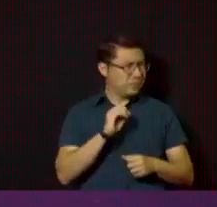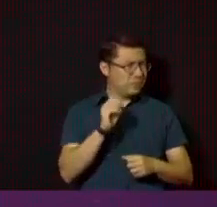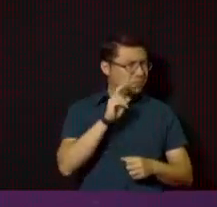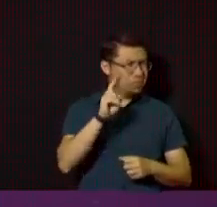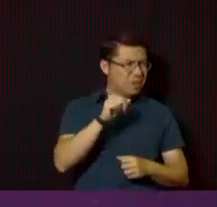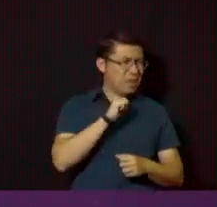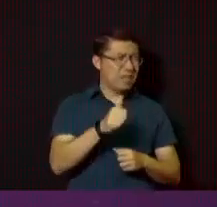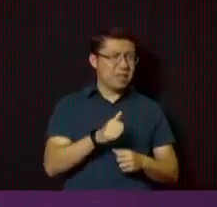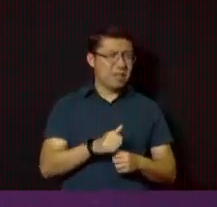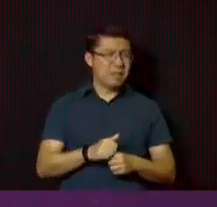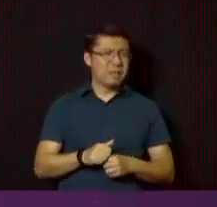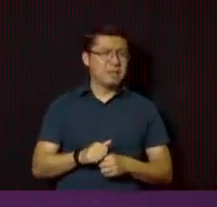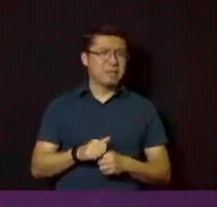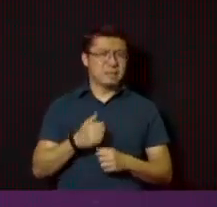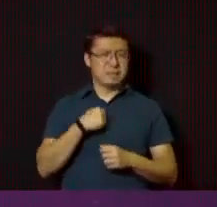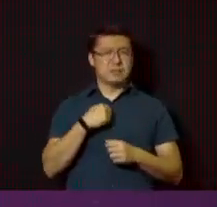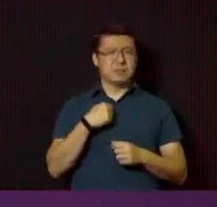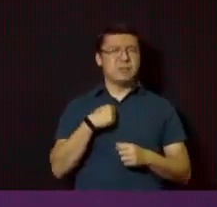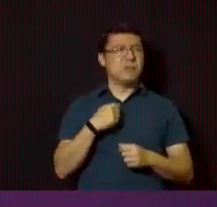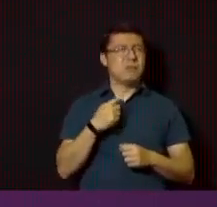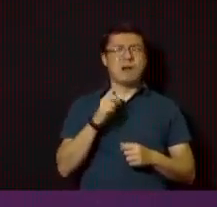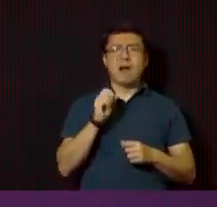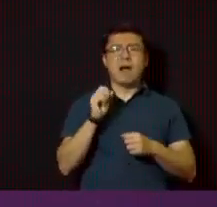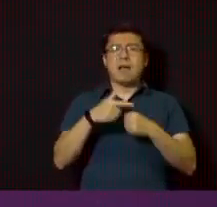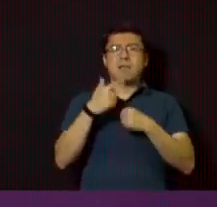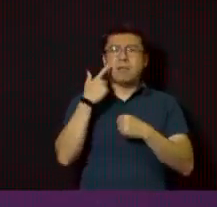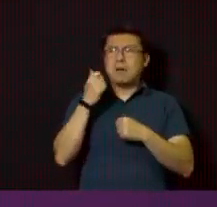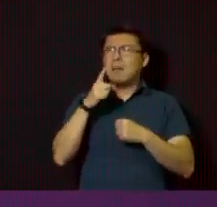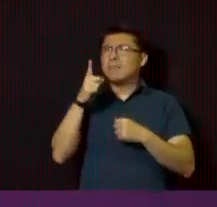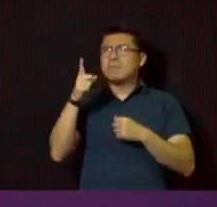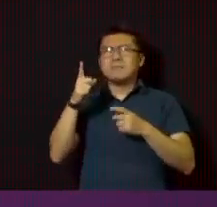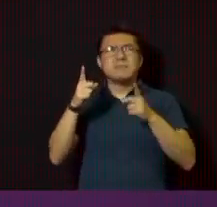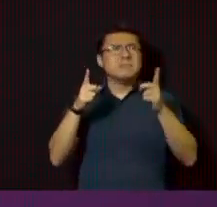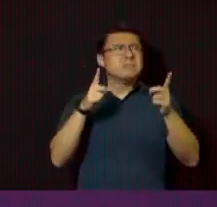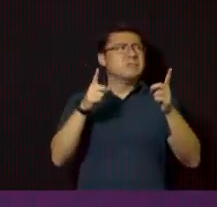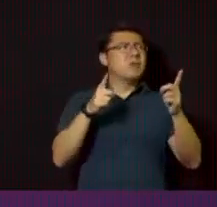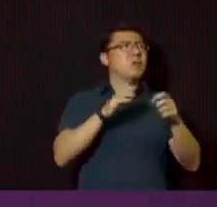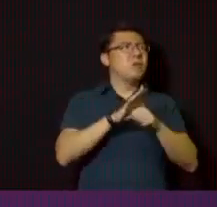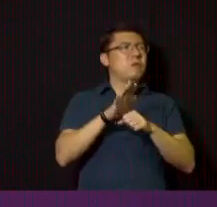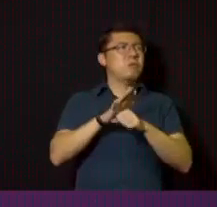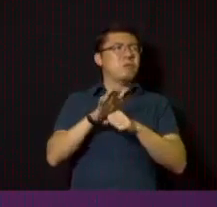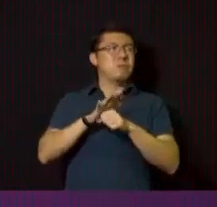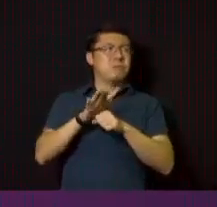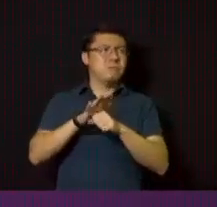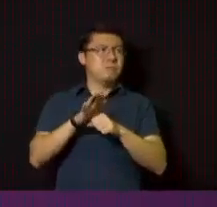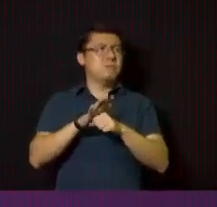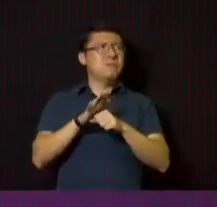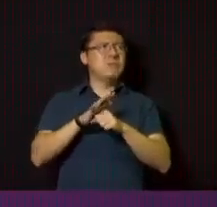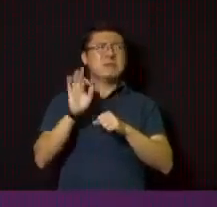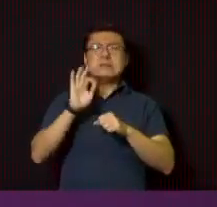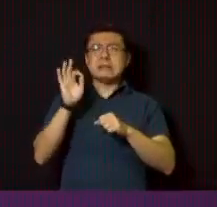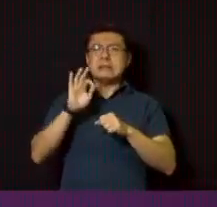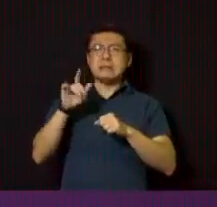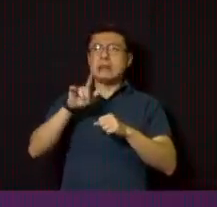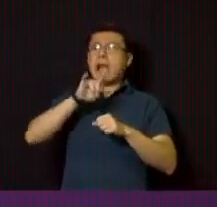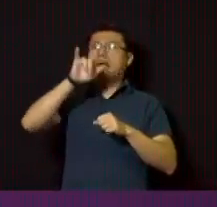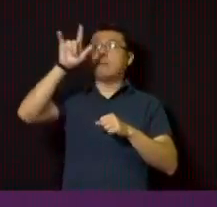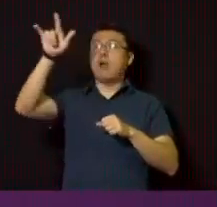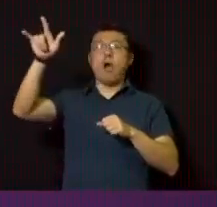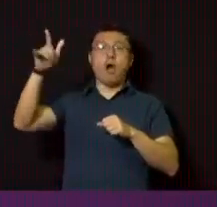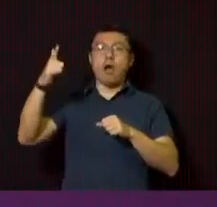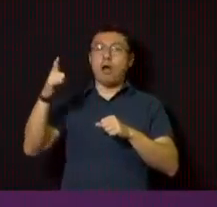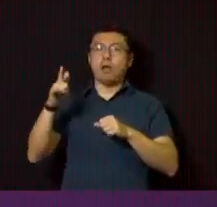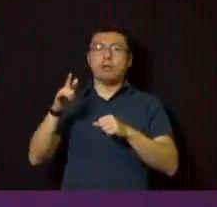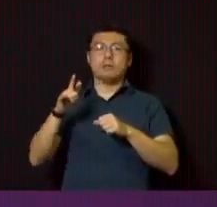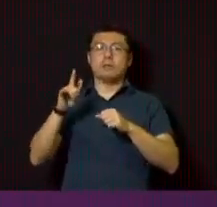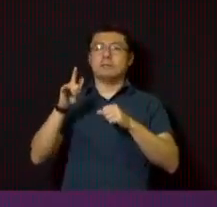veía algo así, algo raro, diferente, decía: será esto, porque yo pensaba que era como naves espaciales, algo así, ¿no?